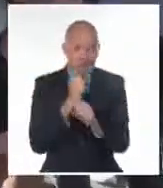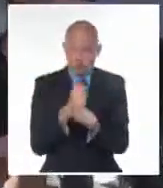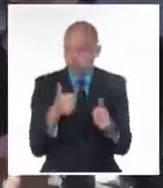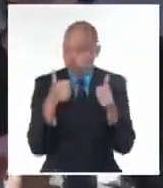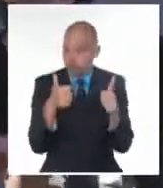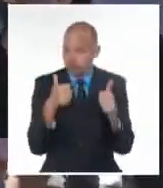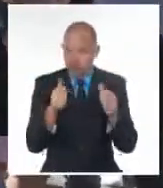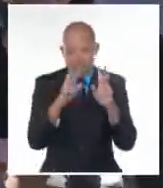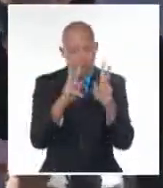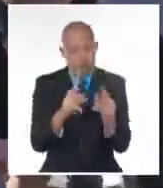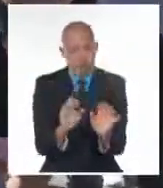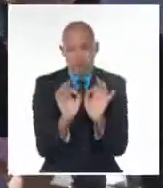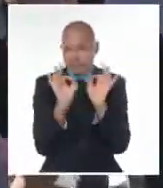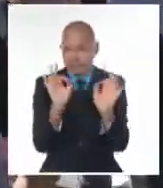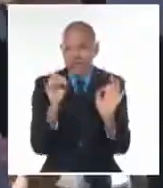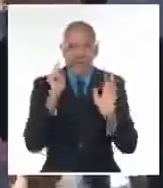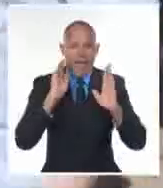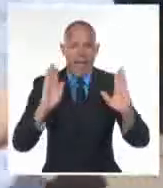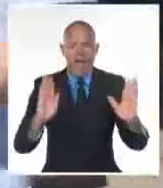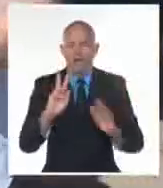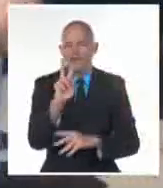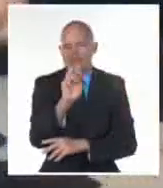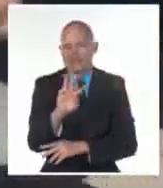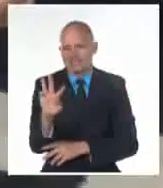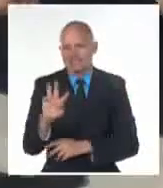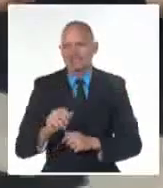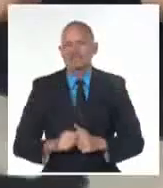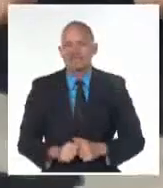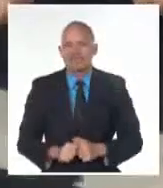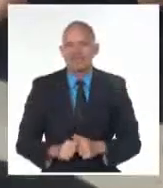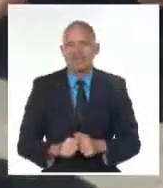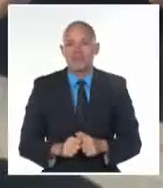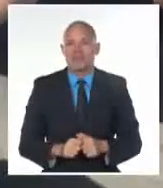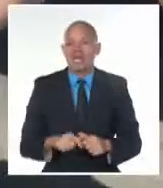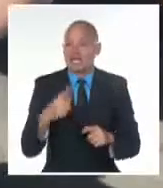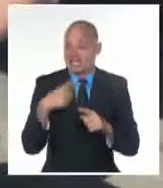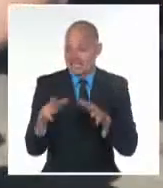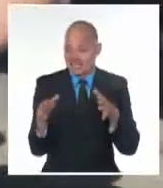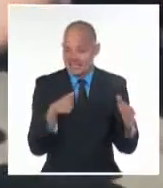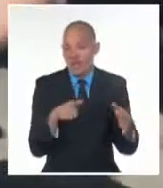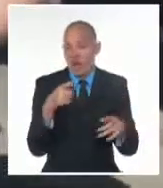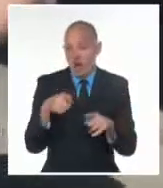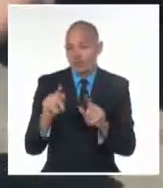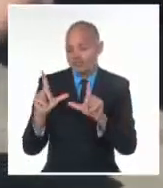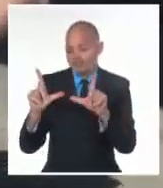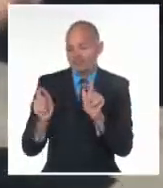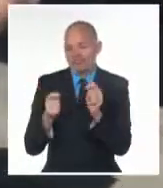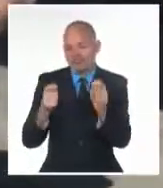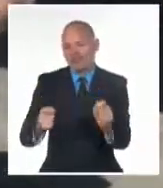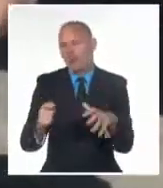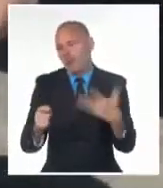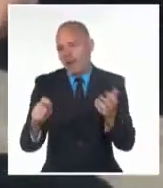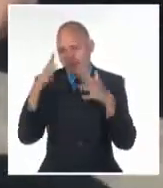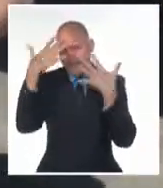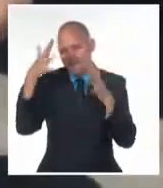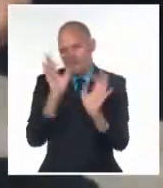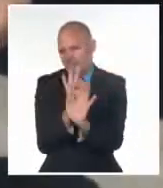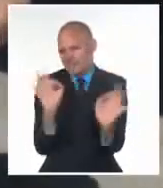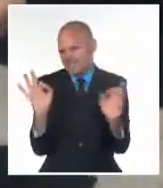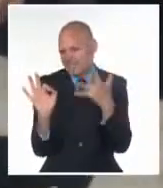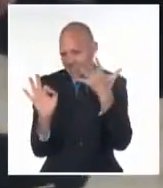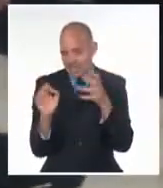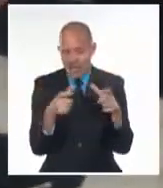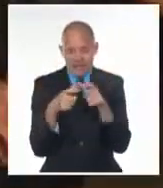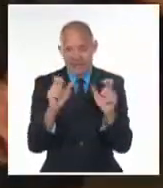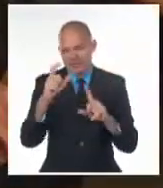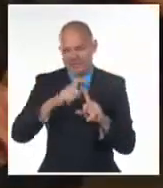sus resultados en el año 2023. De igual modo, el centro recibió un reconocimiento especial de la Central de